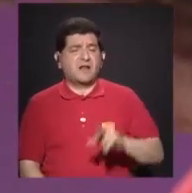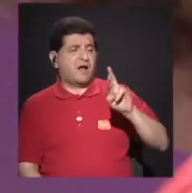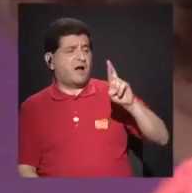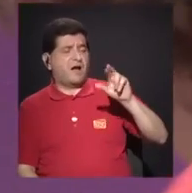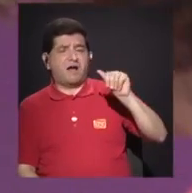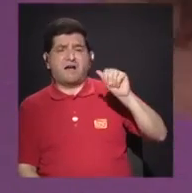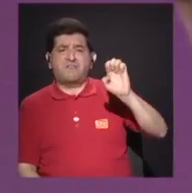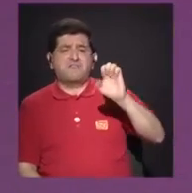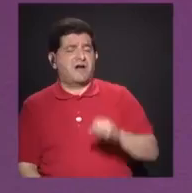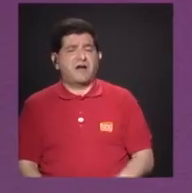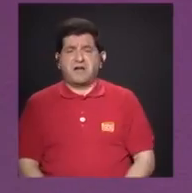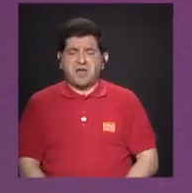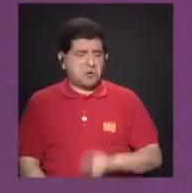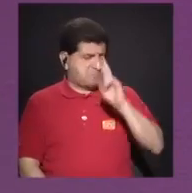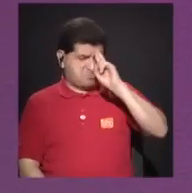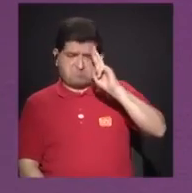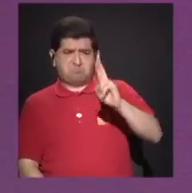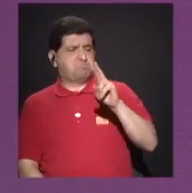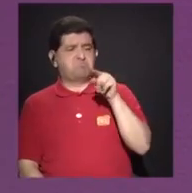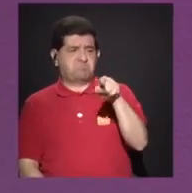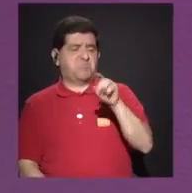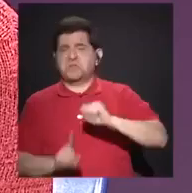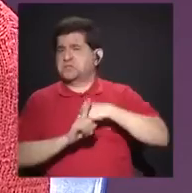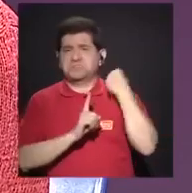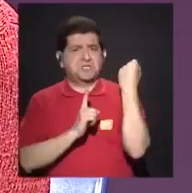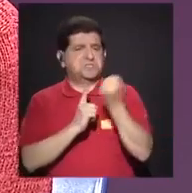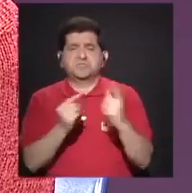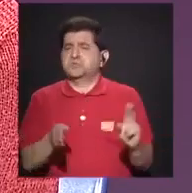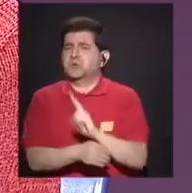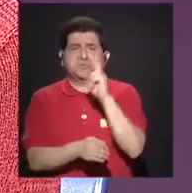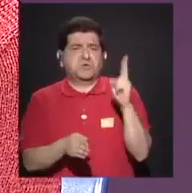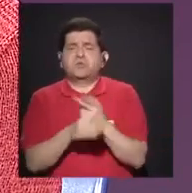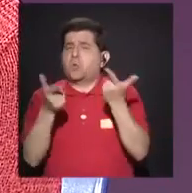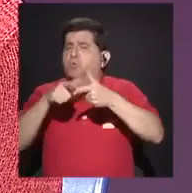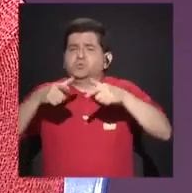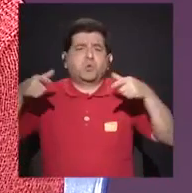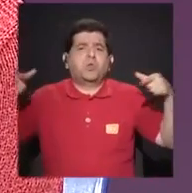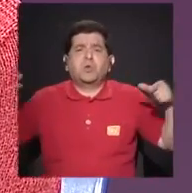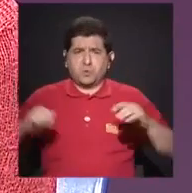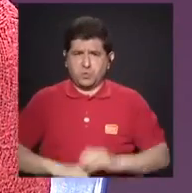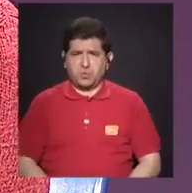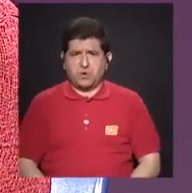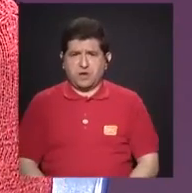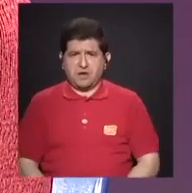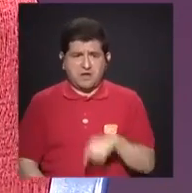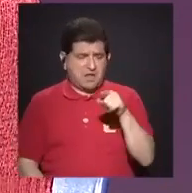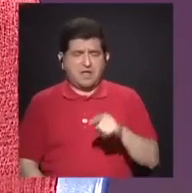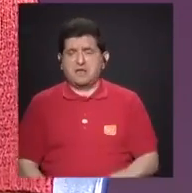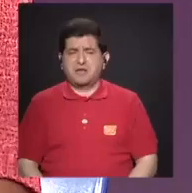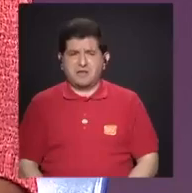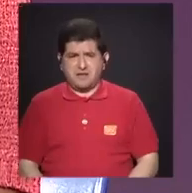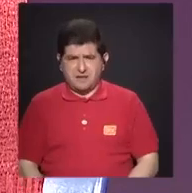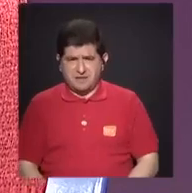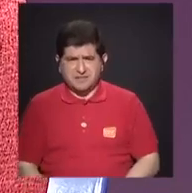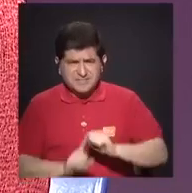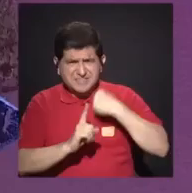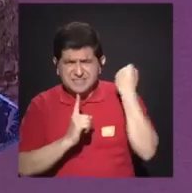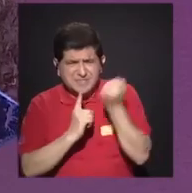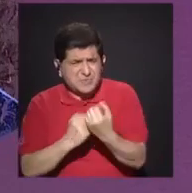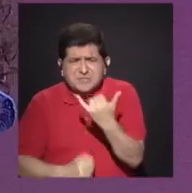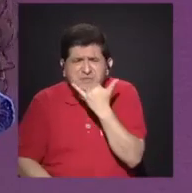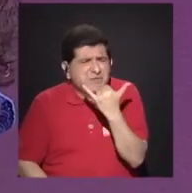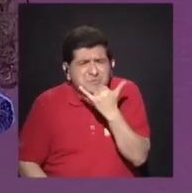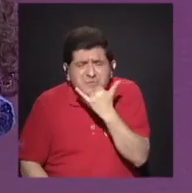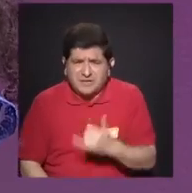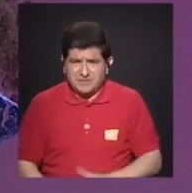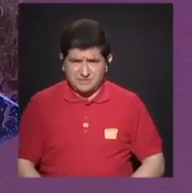Academia la que no reconoce ese uso del lenguaje no sexista? ¿Es así? ¿Qué es lo que ocurre con